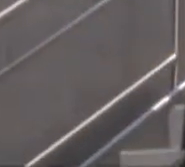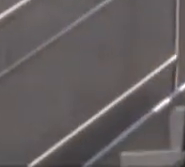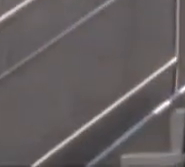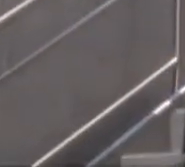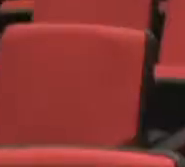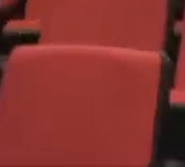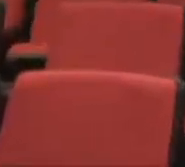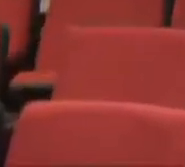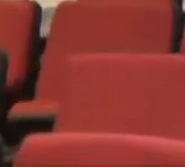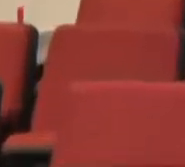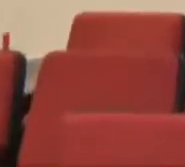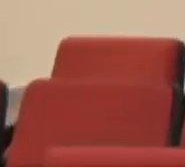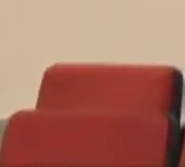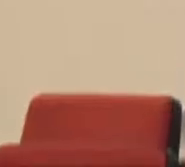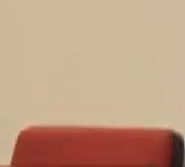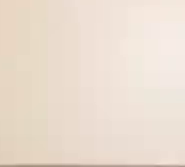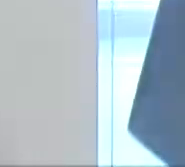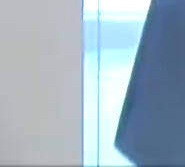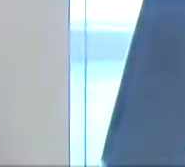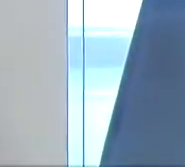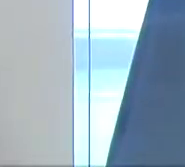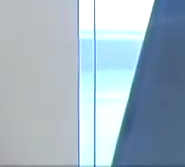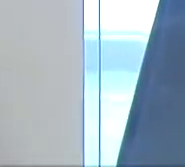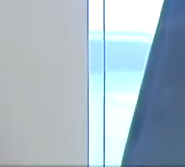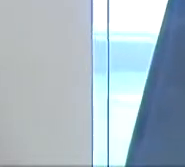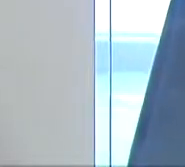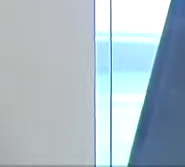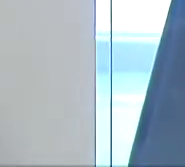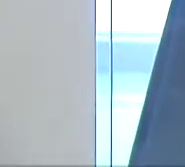cuidado y una más en el